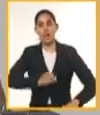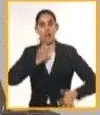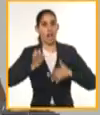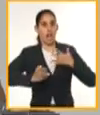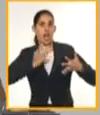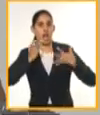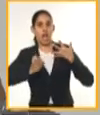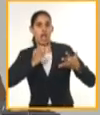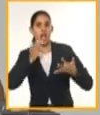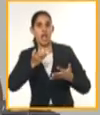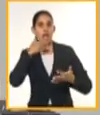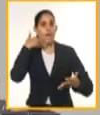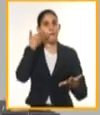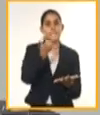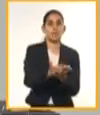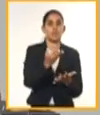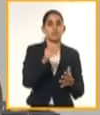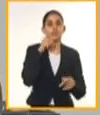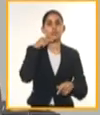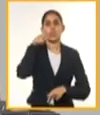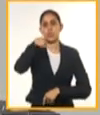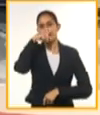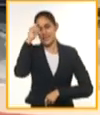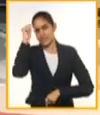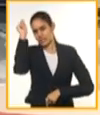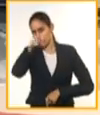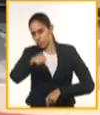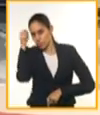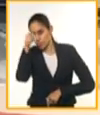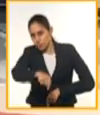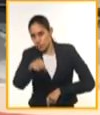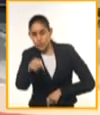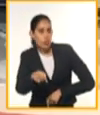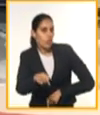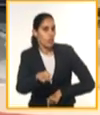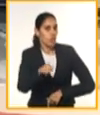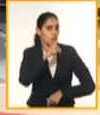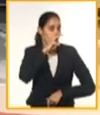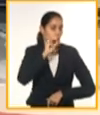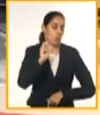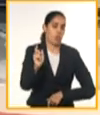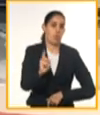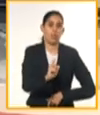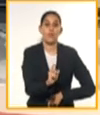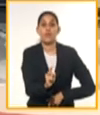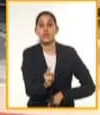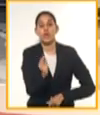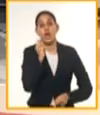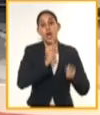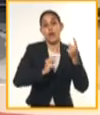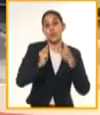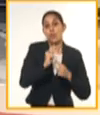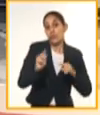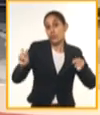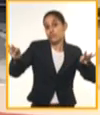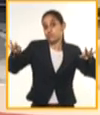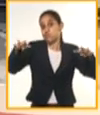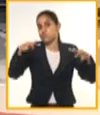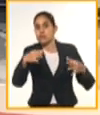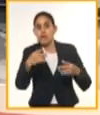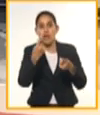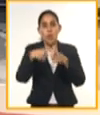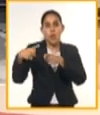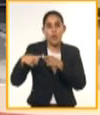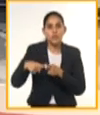él no está para imponer, pues sencillamente recibió, según los más críticos y por supuesto un poco